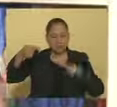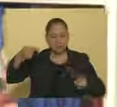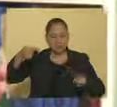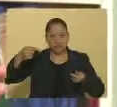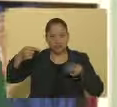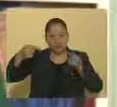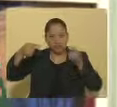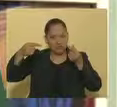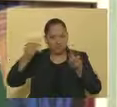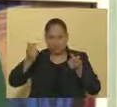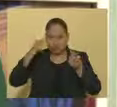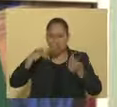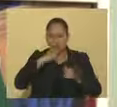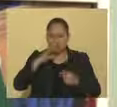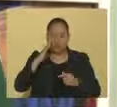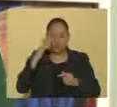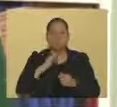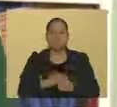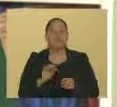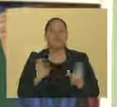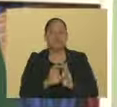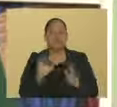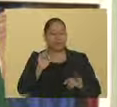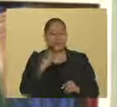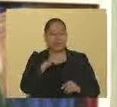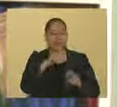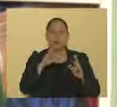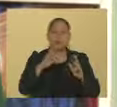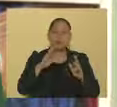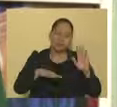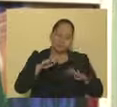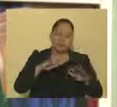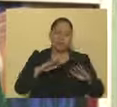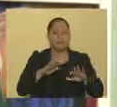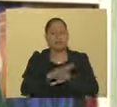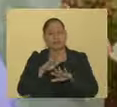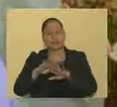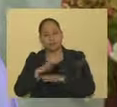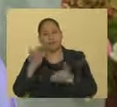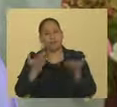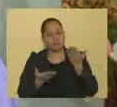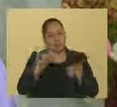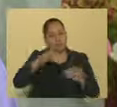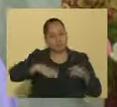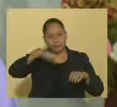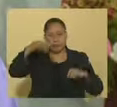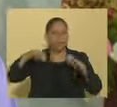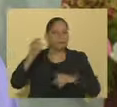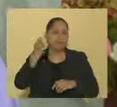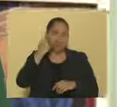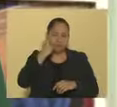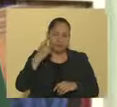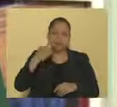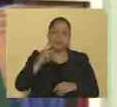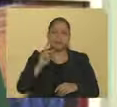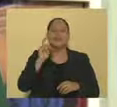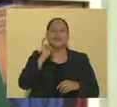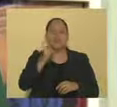en términos generales? Esto decíamos que es muy variable, cambia en edades, pero esto tiene que ver mucho con